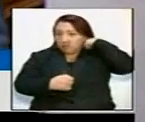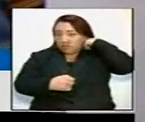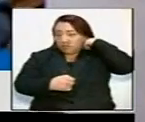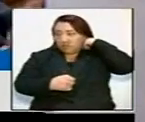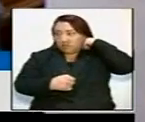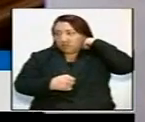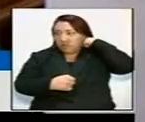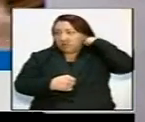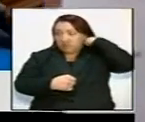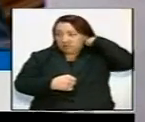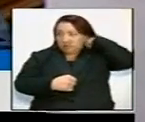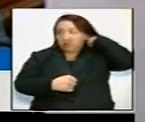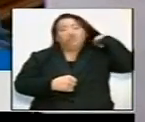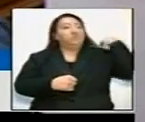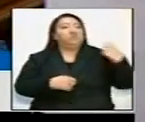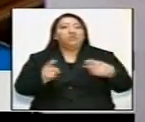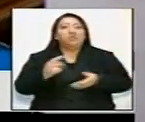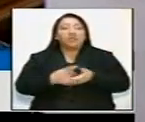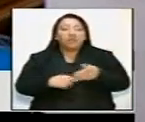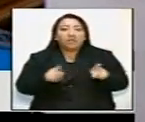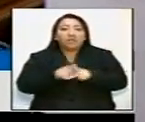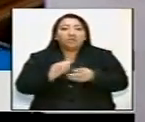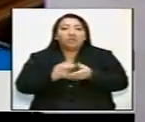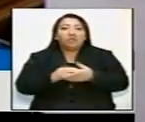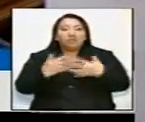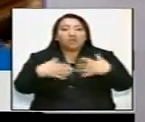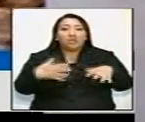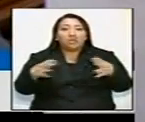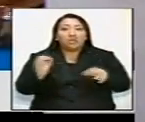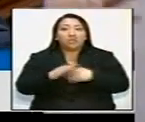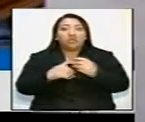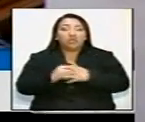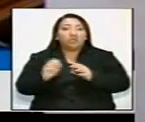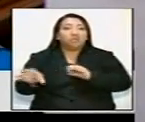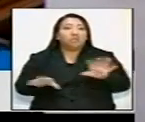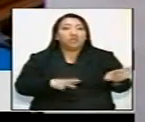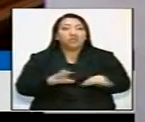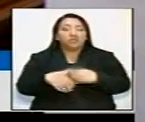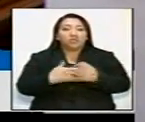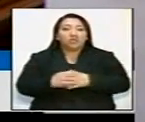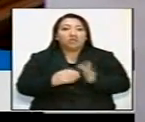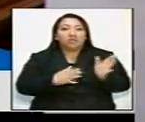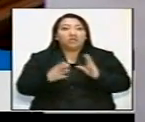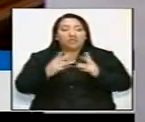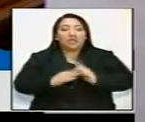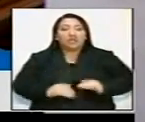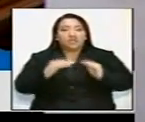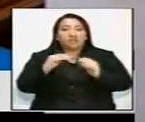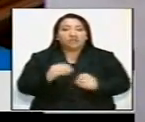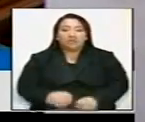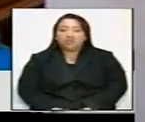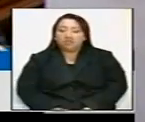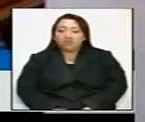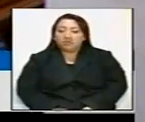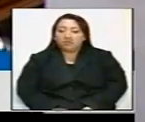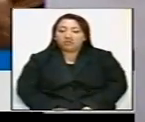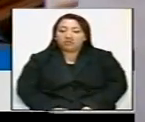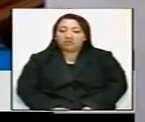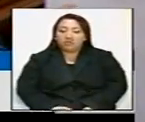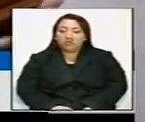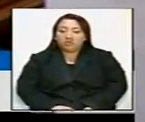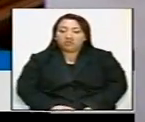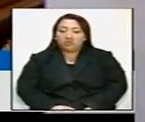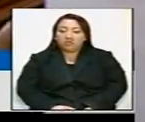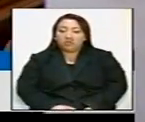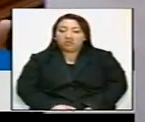a minimizar la volatilidad y la dispersión de las tasas de crecimiento que más